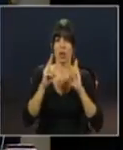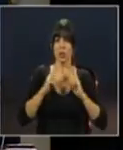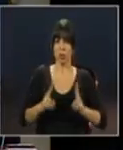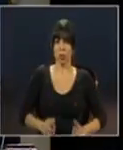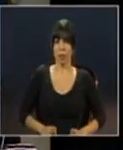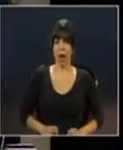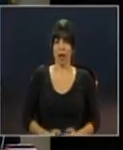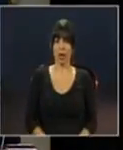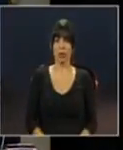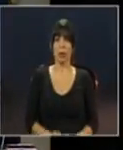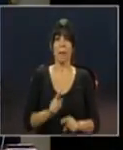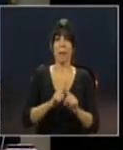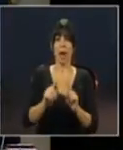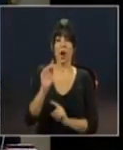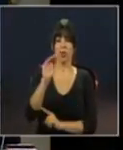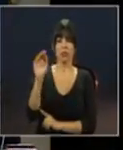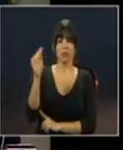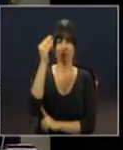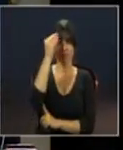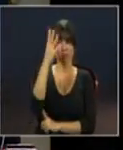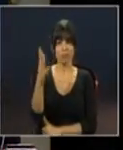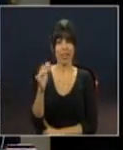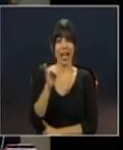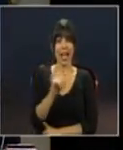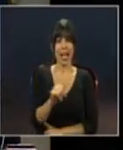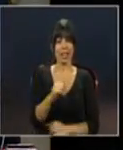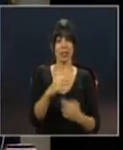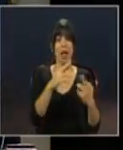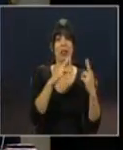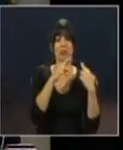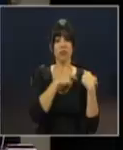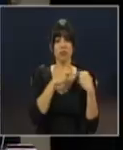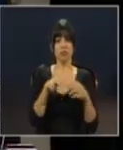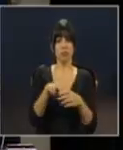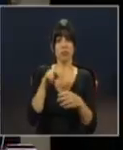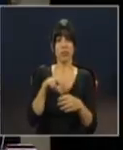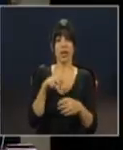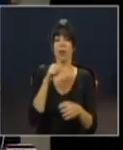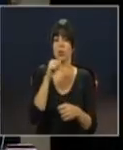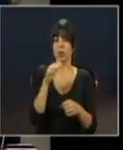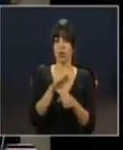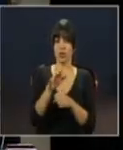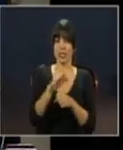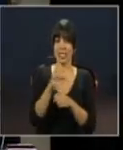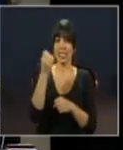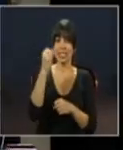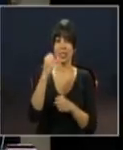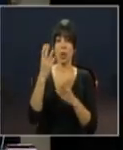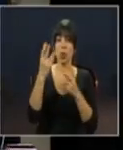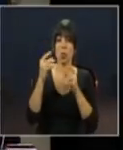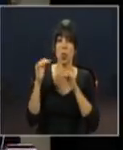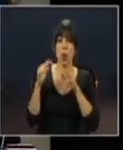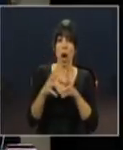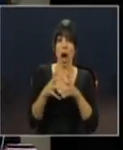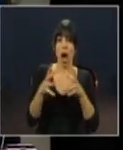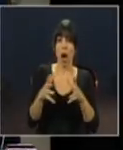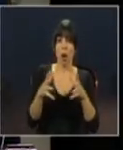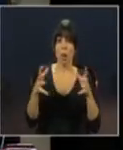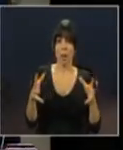humanos, pero advirtiendo que esta intervención resultaría insuficiente si la cantidad de migrantes